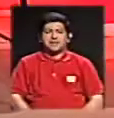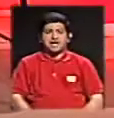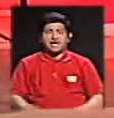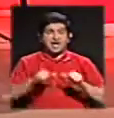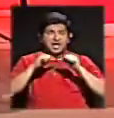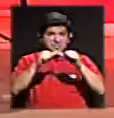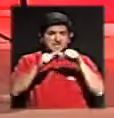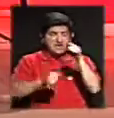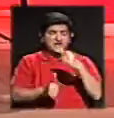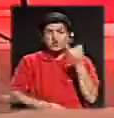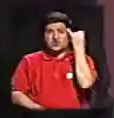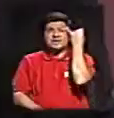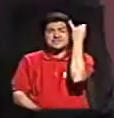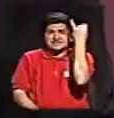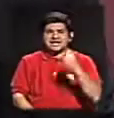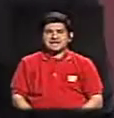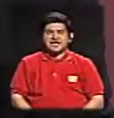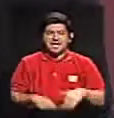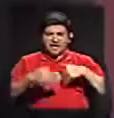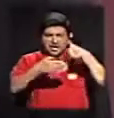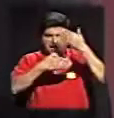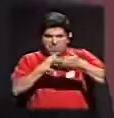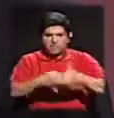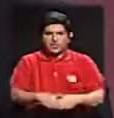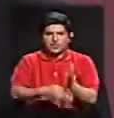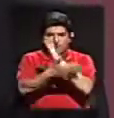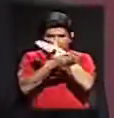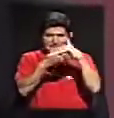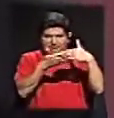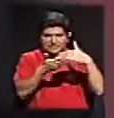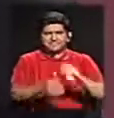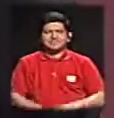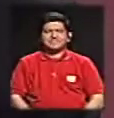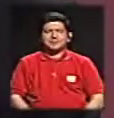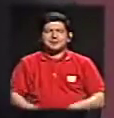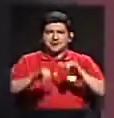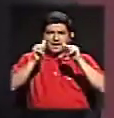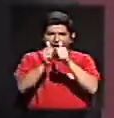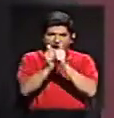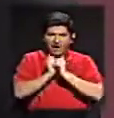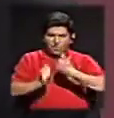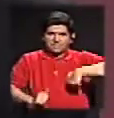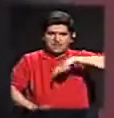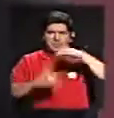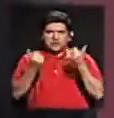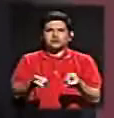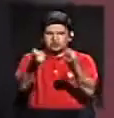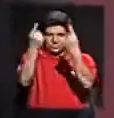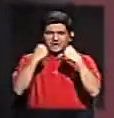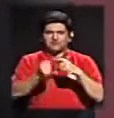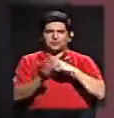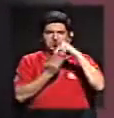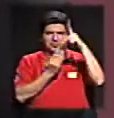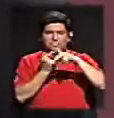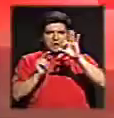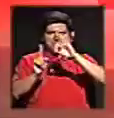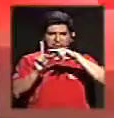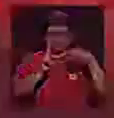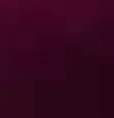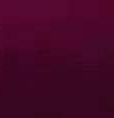continuar con esta idea, volveremos en el próximo segmento. Permanezca con nosotros, ya estamos de regreso en su programa Puntos de